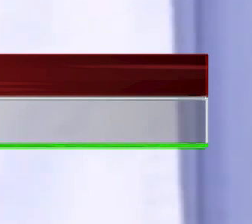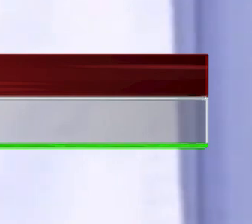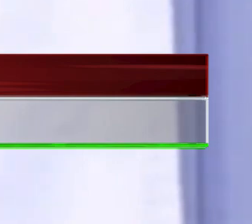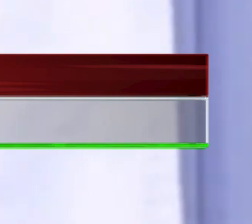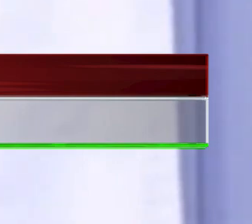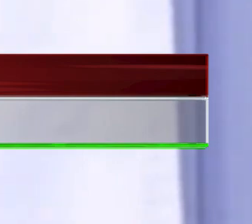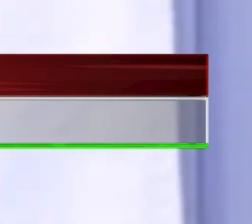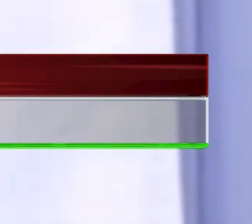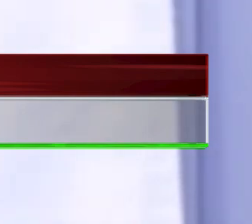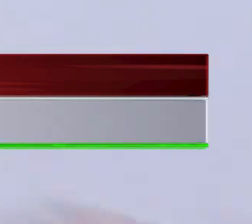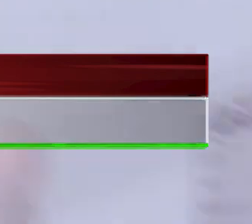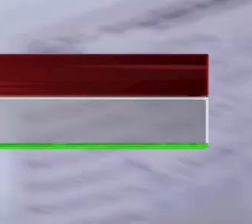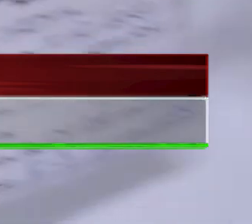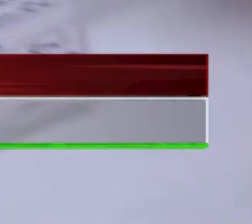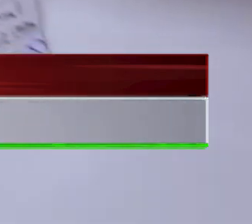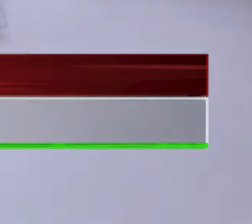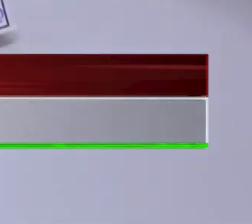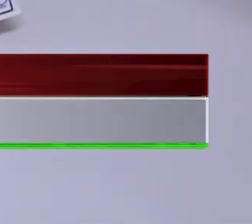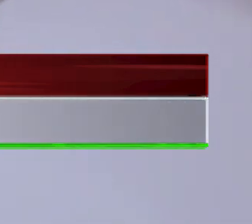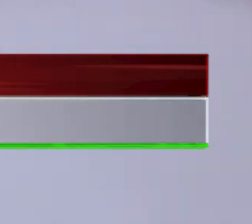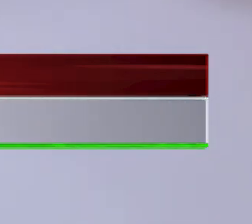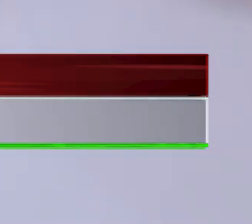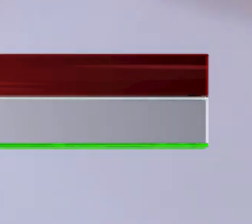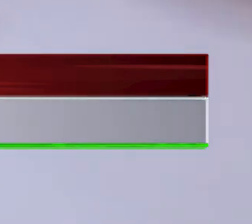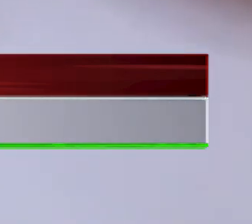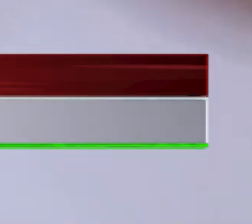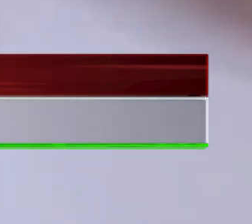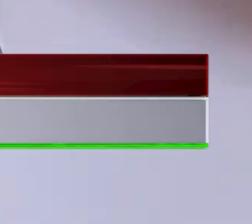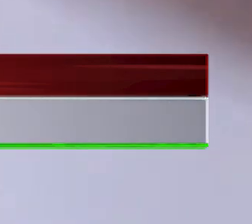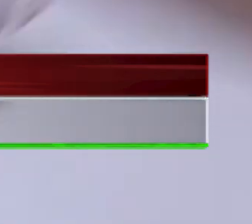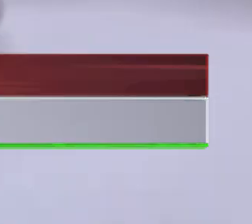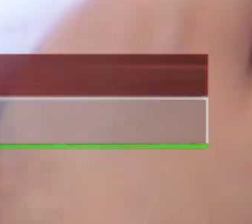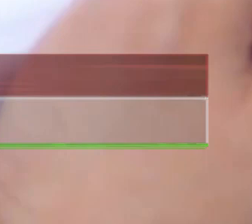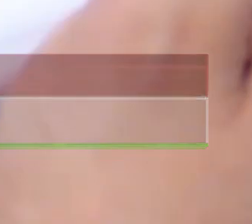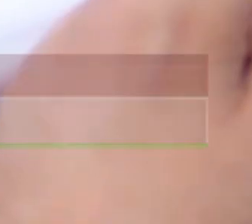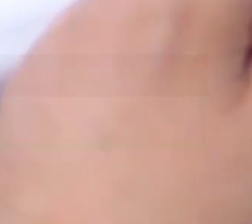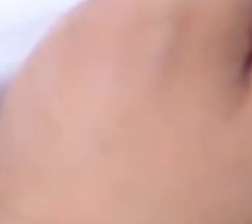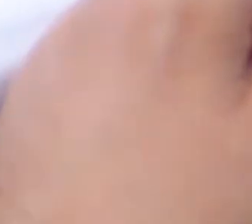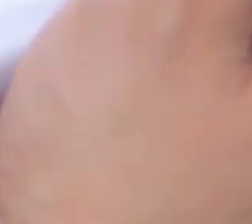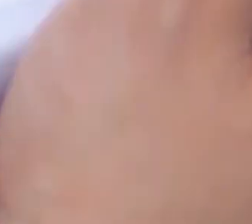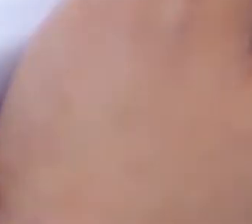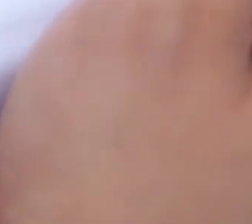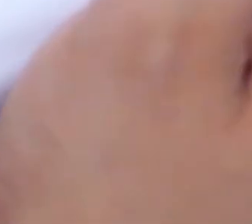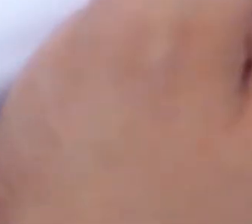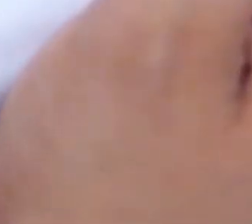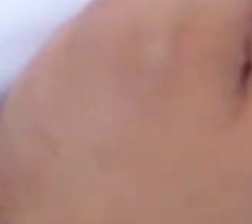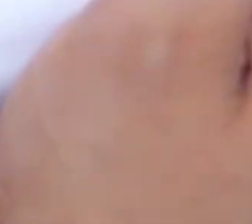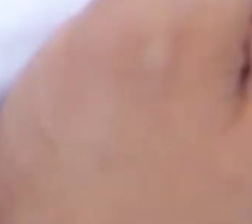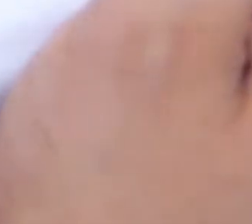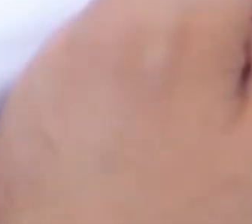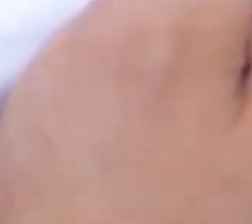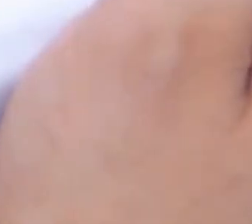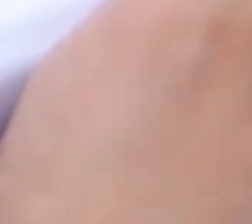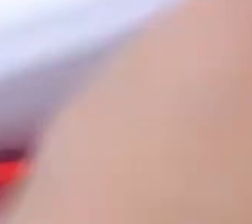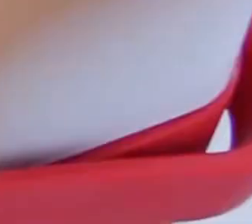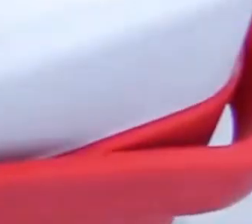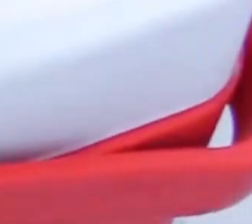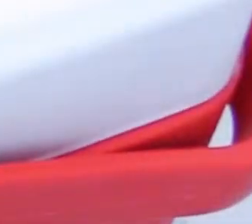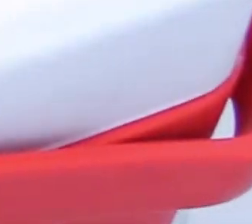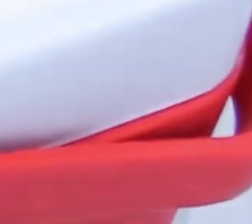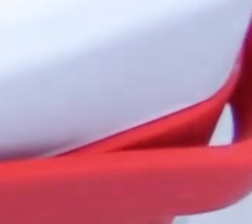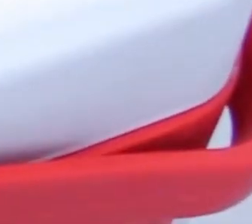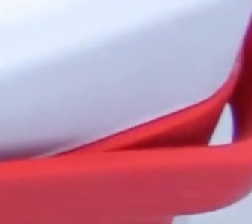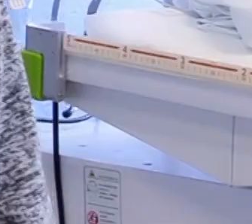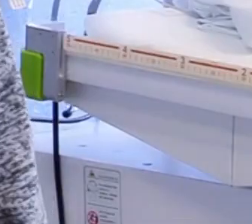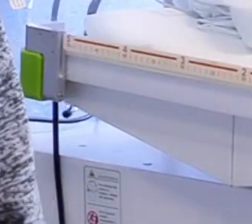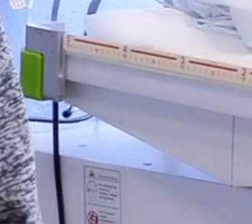lactancia materna se redujo más de un 28% en nuestro país, lo que se ve reflejado en que solo el 54% de los